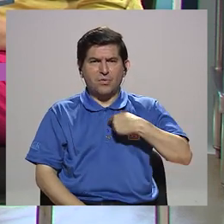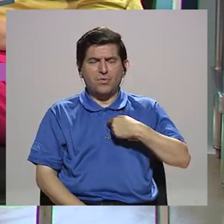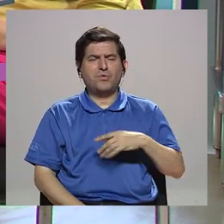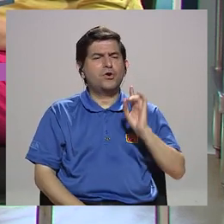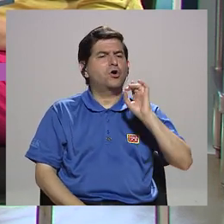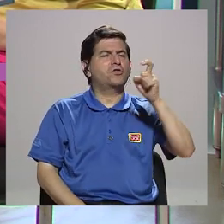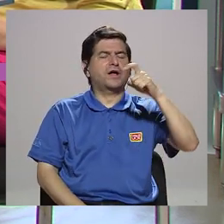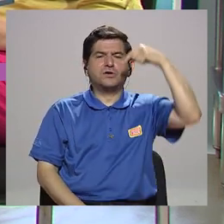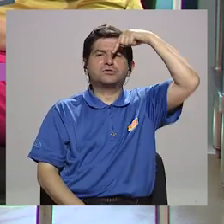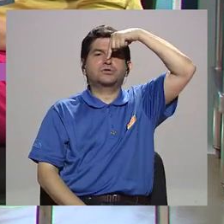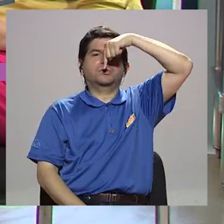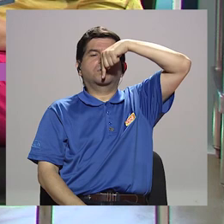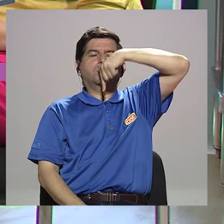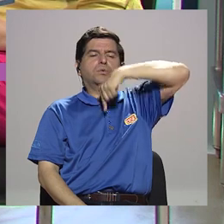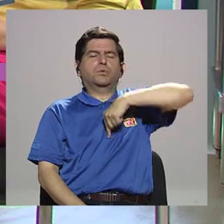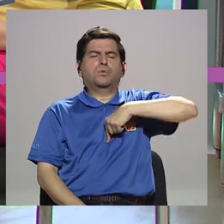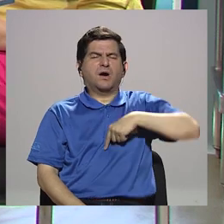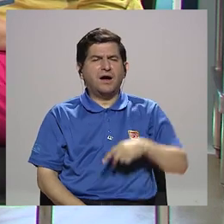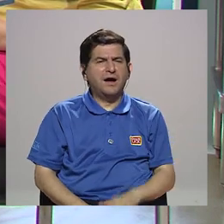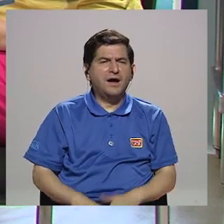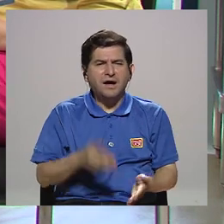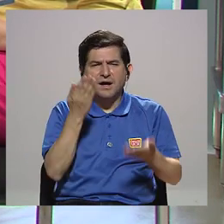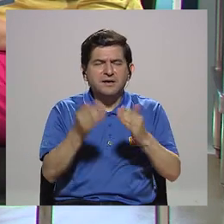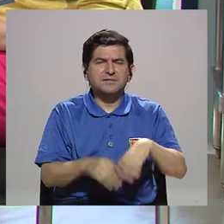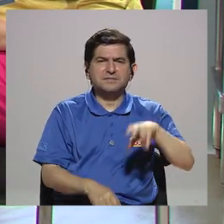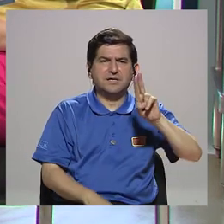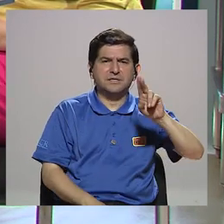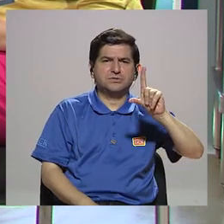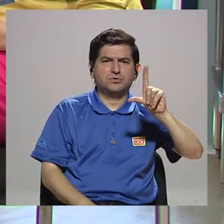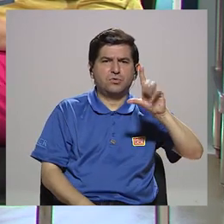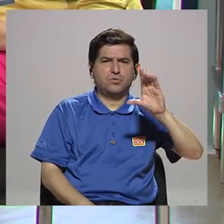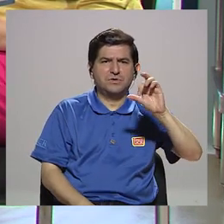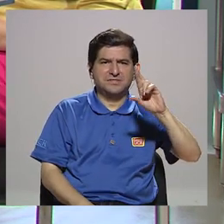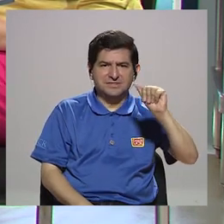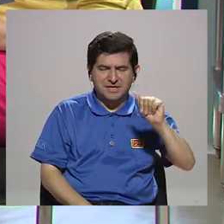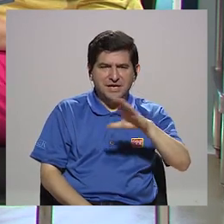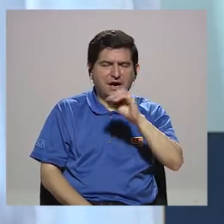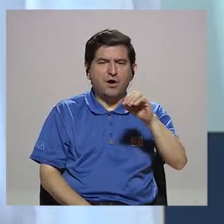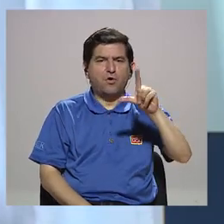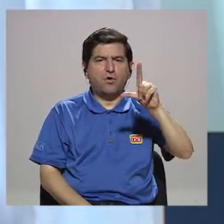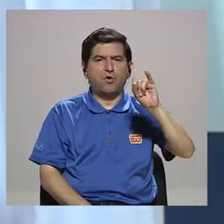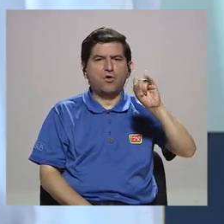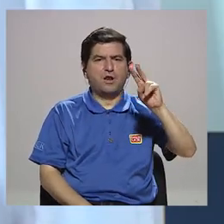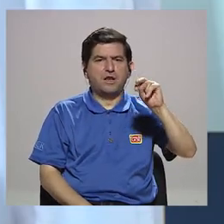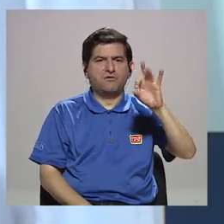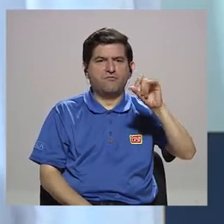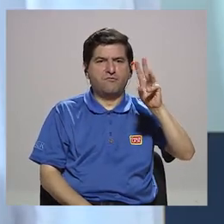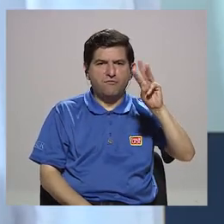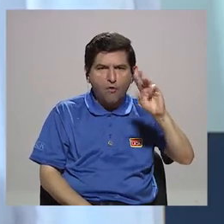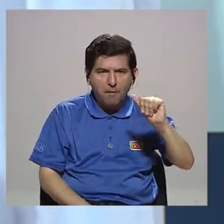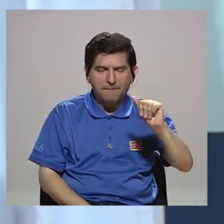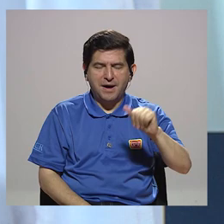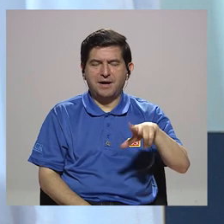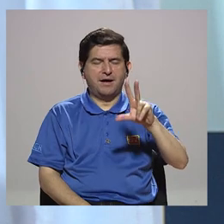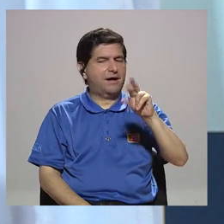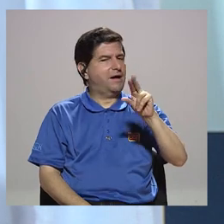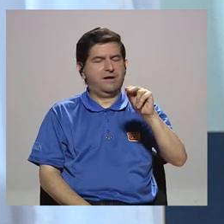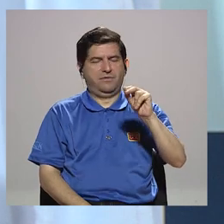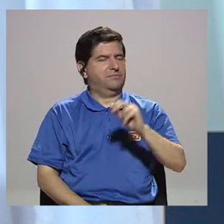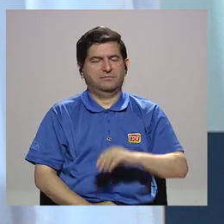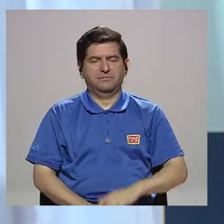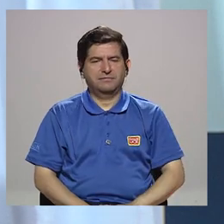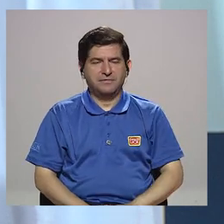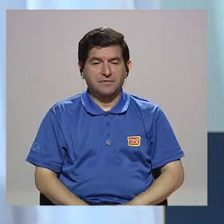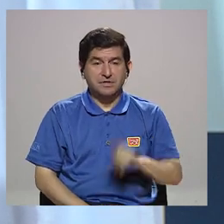endoscópica, o sea, el diagnóstico, que sea una úlcera, que sea una gastritis o que sea un linfoma, entonces no debe